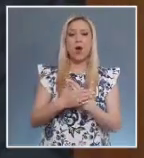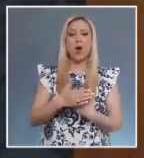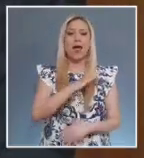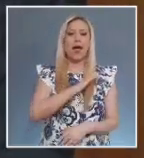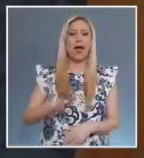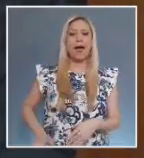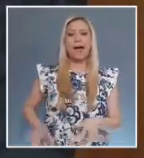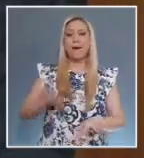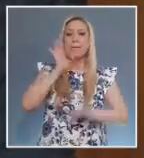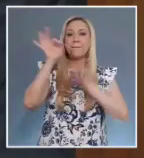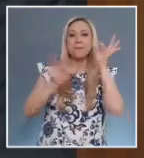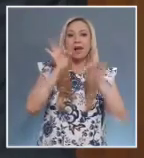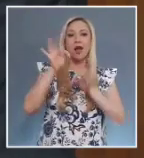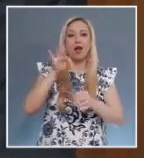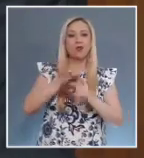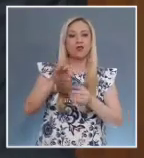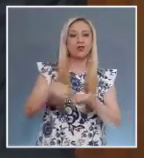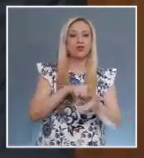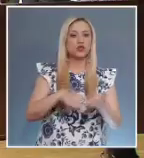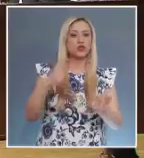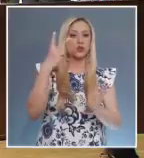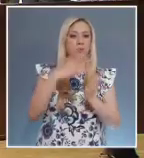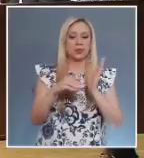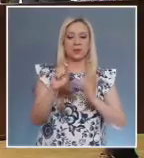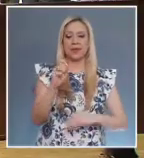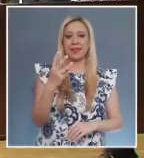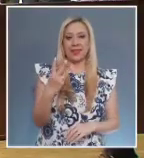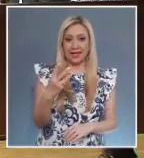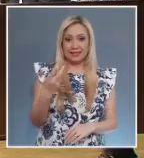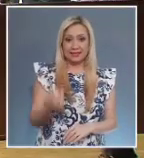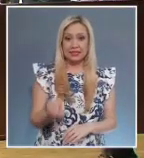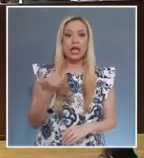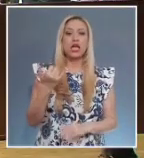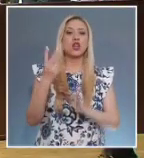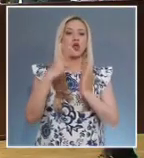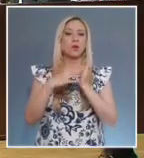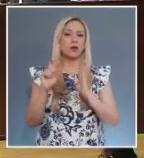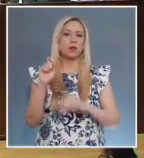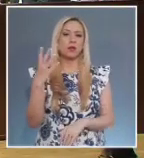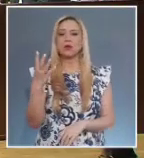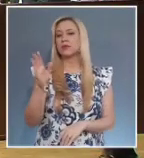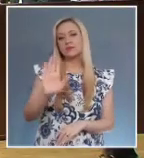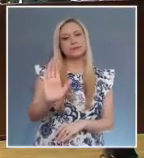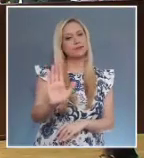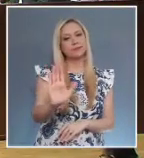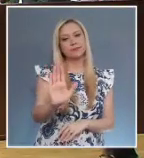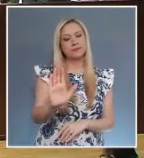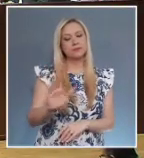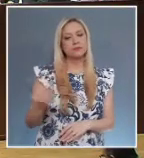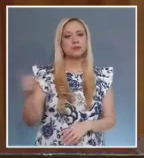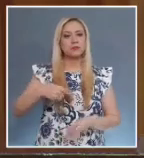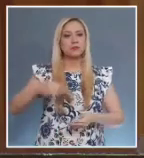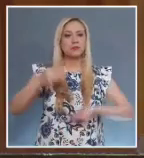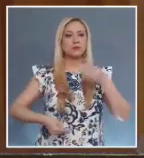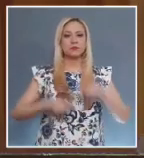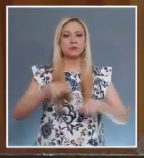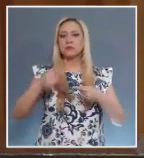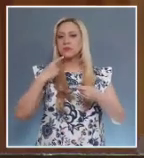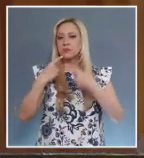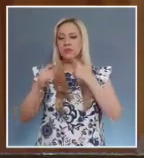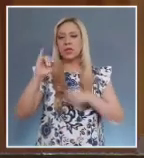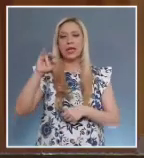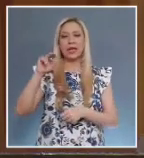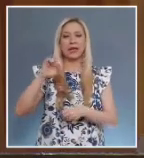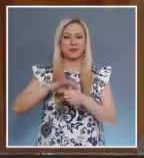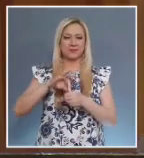proceso electoral 2023-2024 los magistrados confirmaron un acuerdo del Consejo general del INE en el que se dio